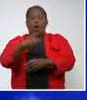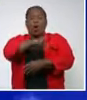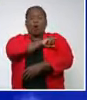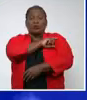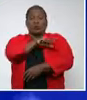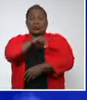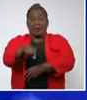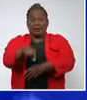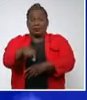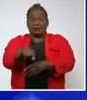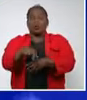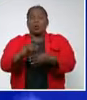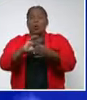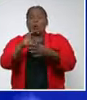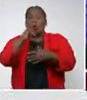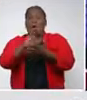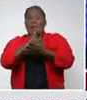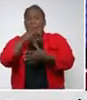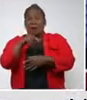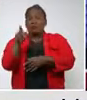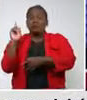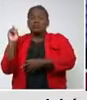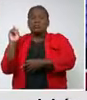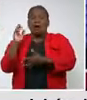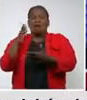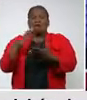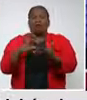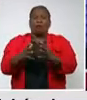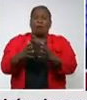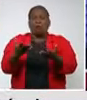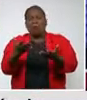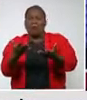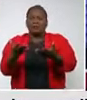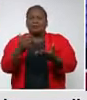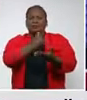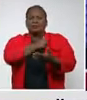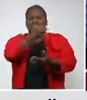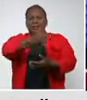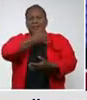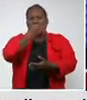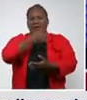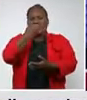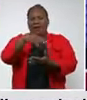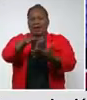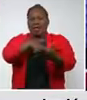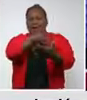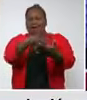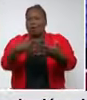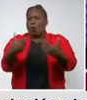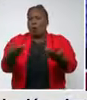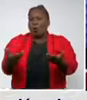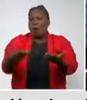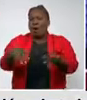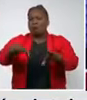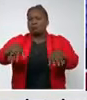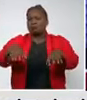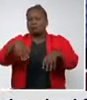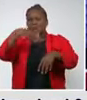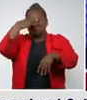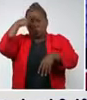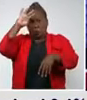es el comportamiento. Tratamos de llevarle una representación de cuál es la situación de Cuba. Si ustedes me dijeran que tuviera que